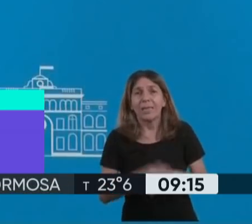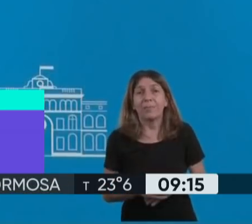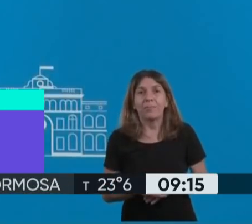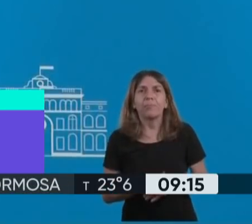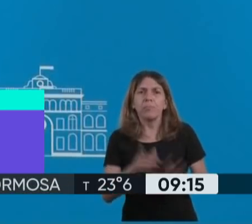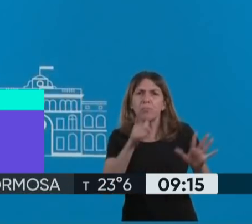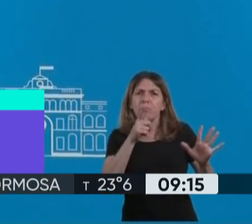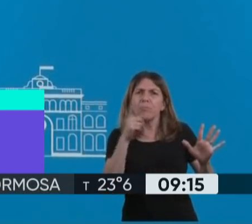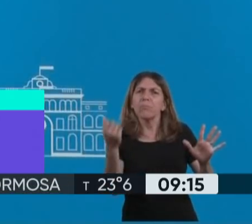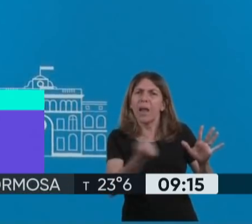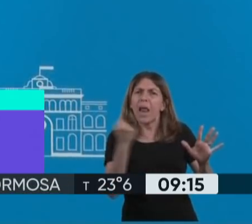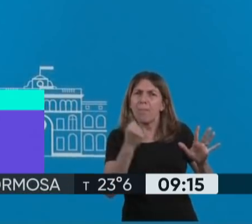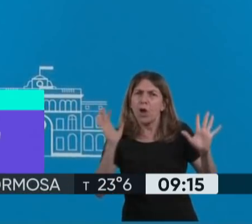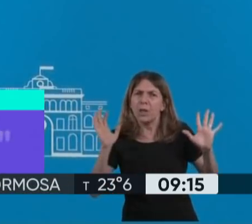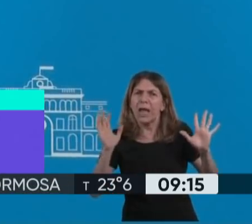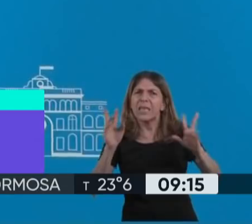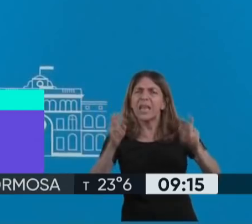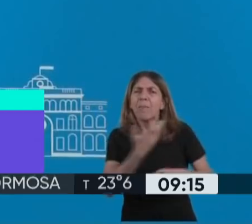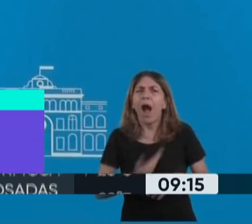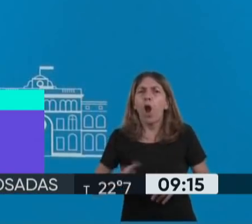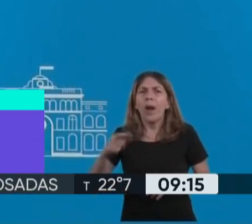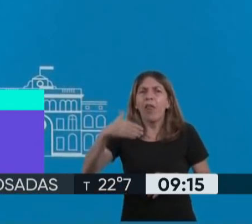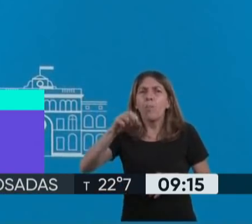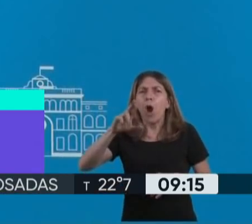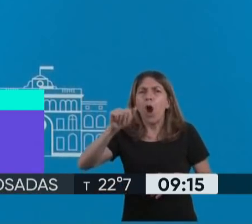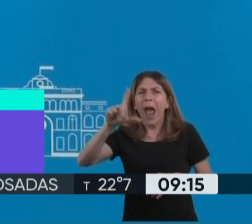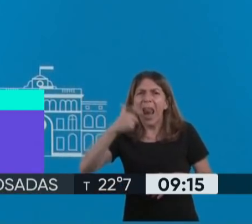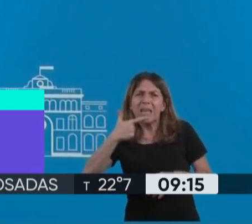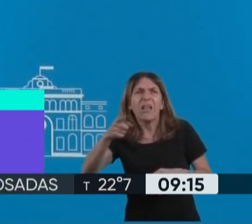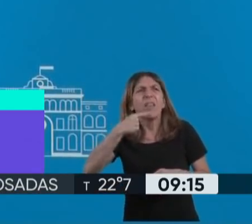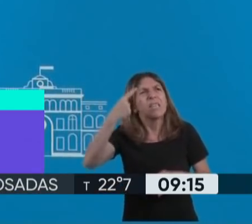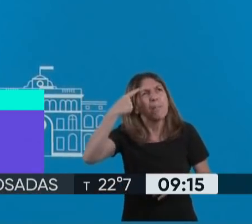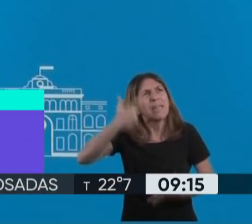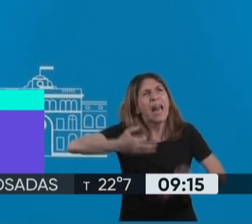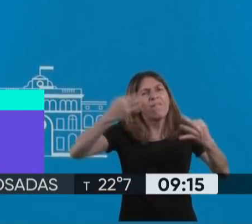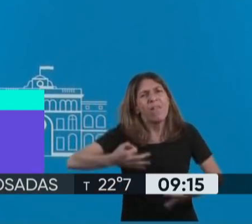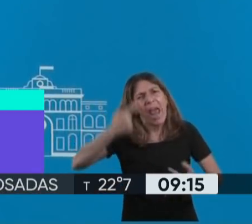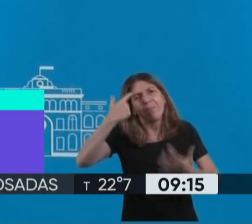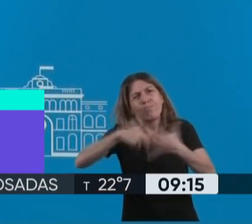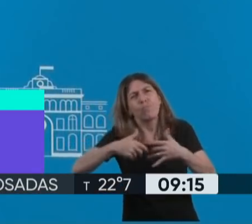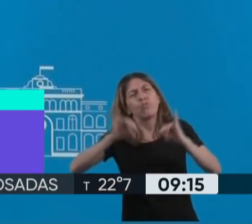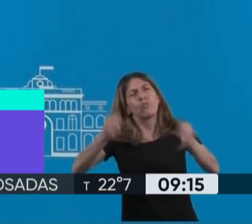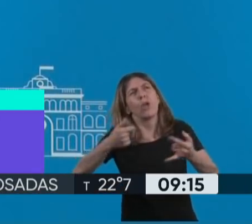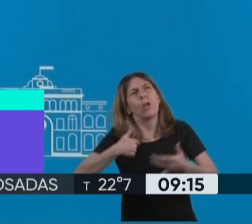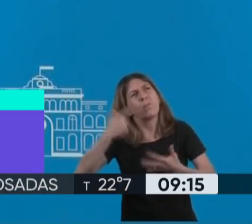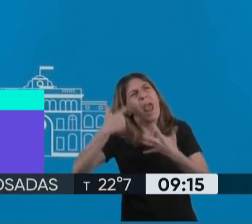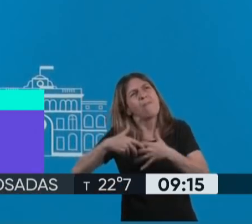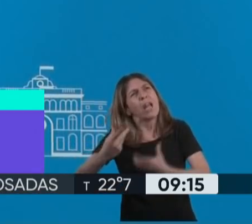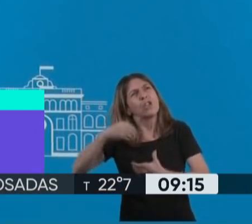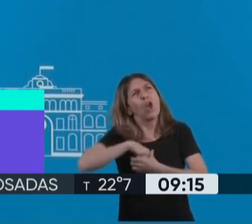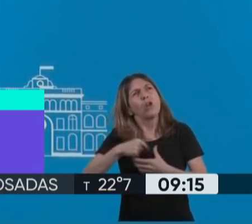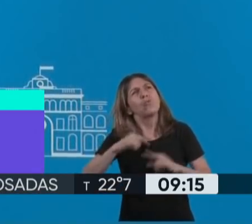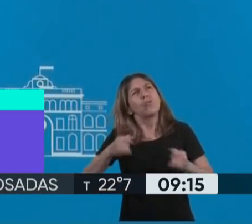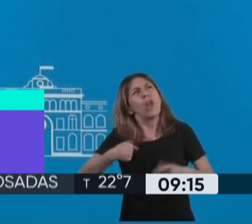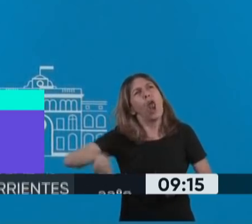nos parece muy importante la postura del gobernador Morales, que habla de sensatez política en el sentido de hacerse cargo de que fue el gobierno que contrajo esta